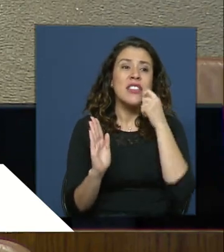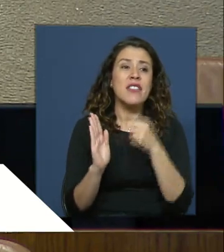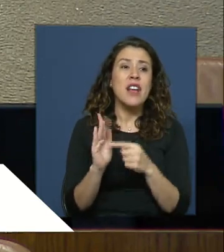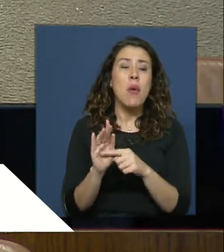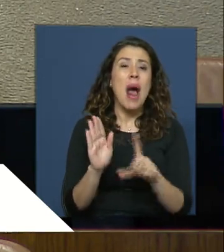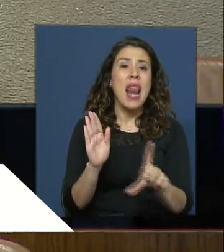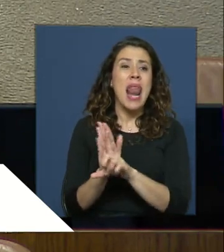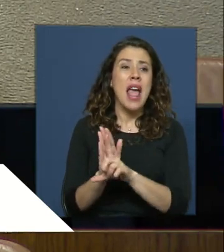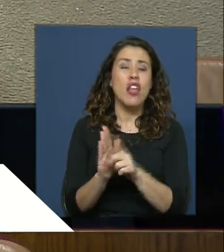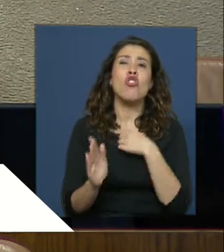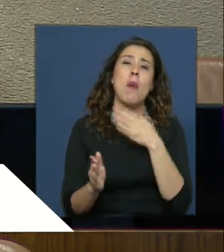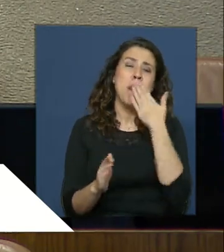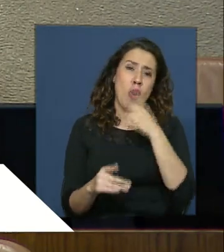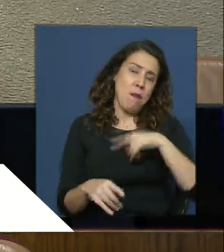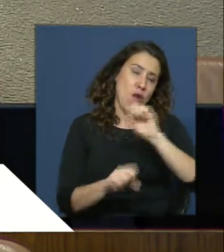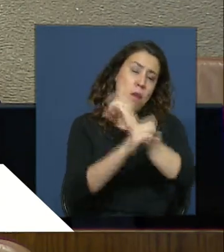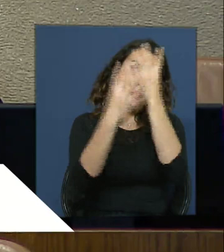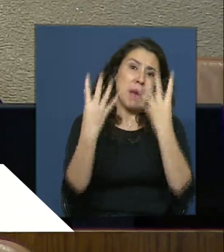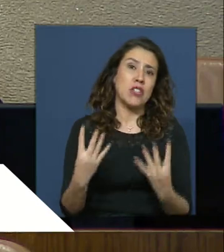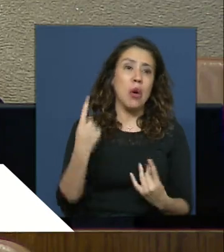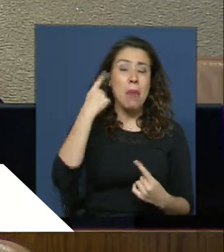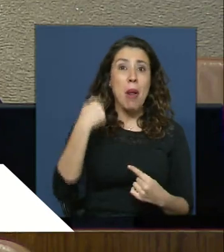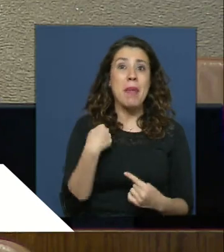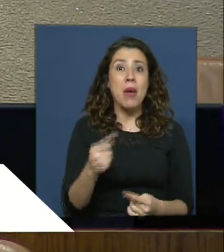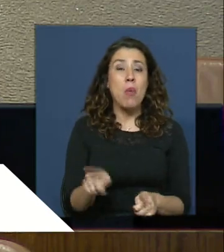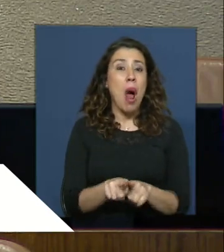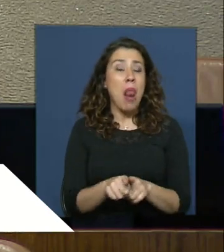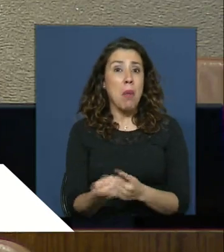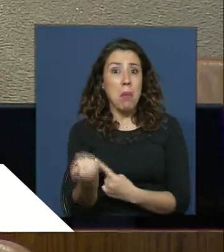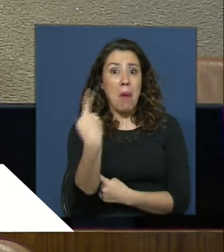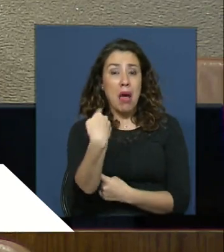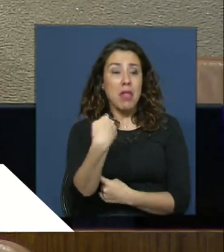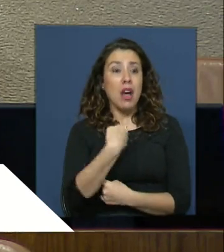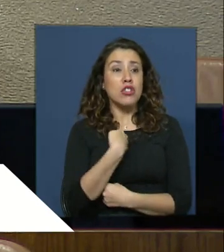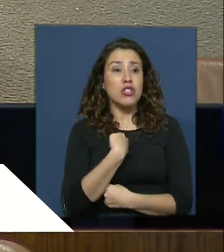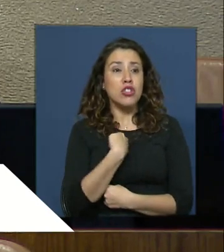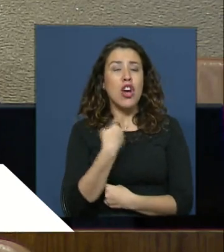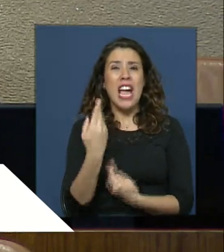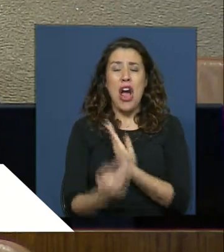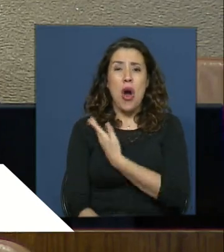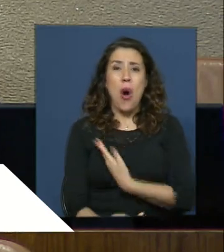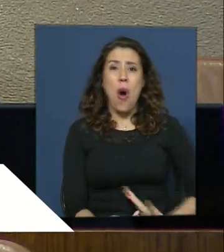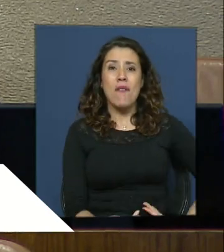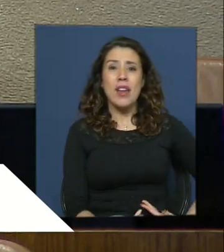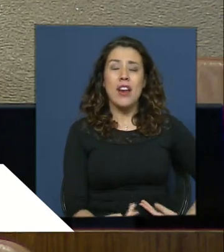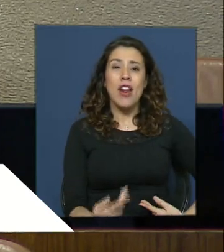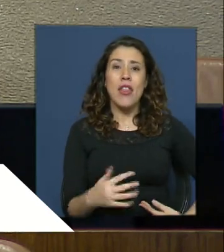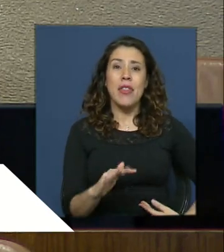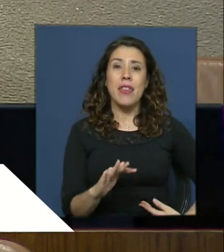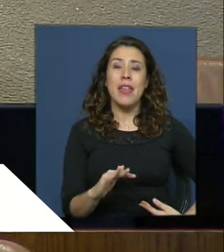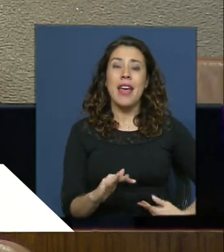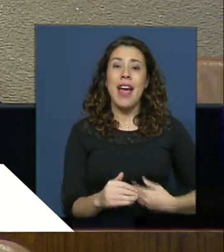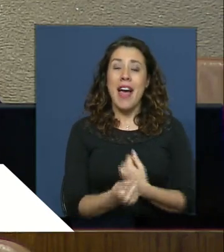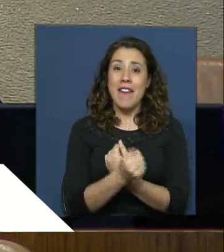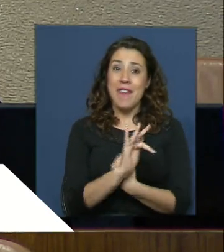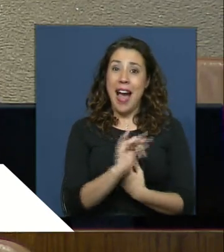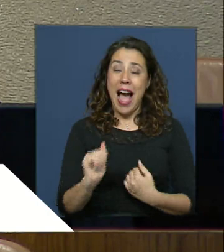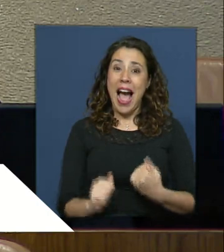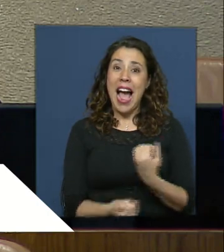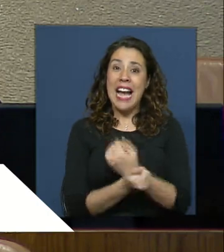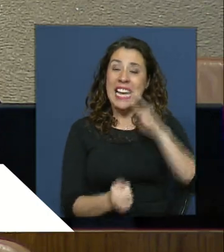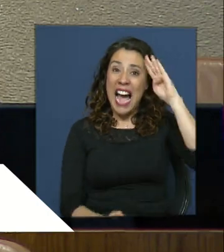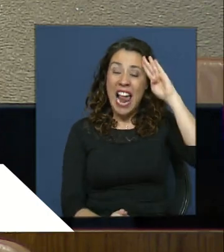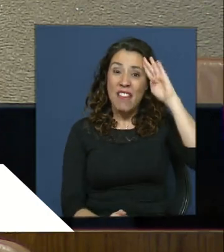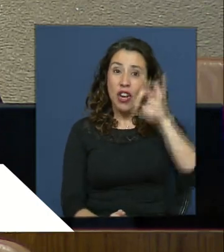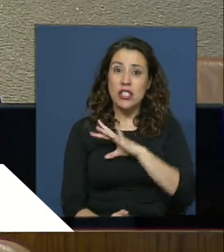ley, prefiero irme preso. Pero a mí nadie me va a venir aquí a decir que el gobierno de las Fuerzas Armadas y Carabineros de Chile no fue